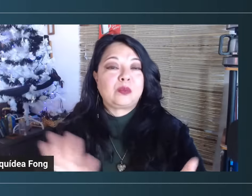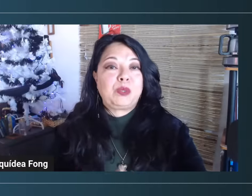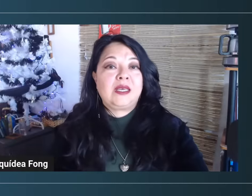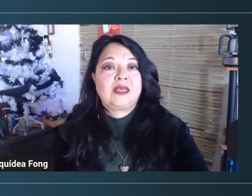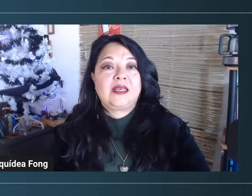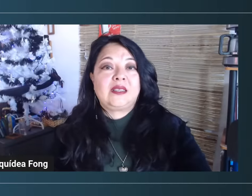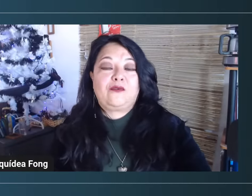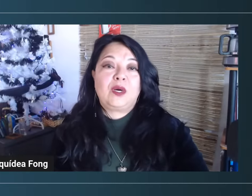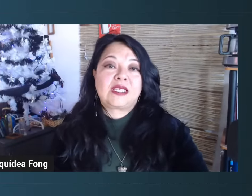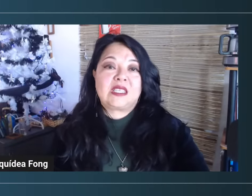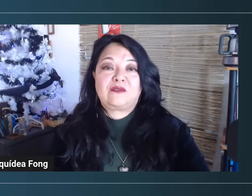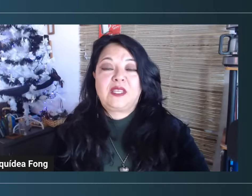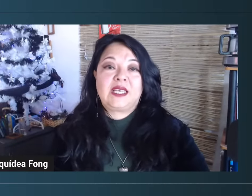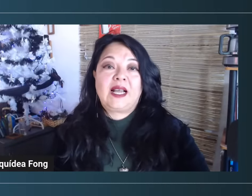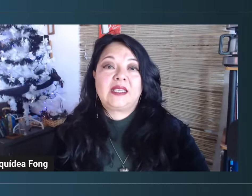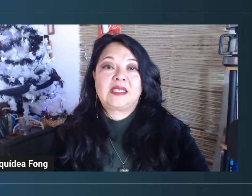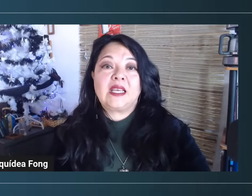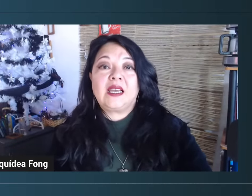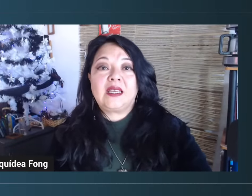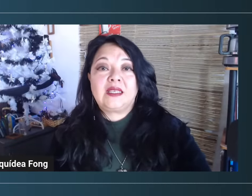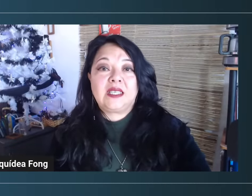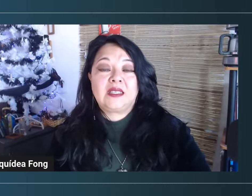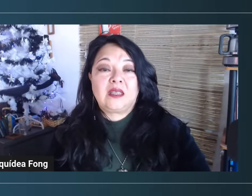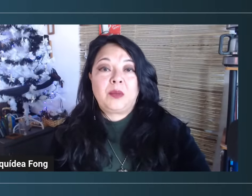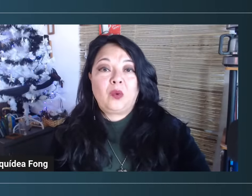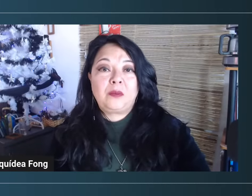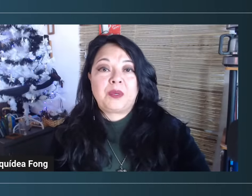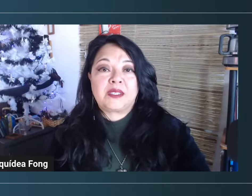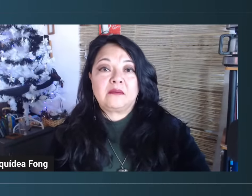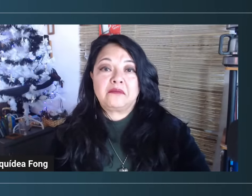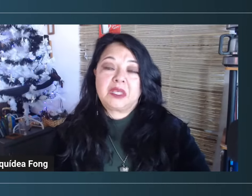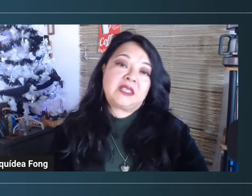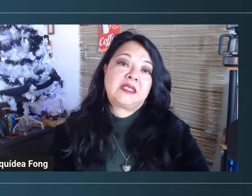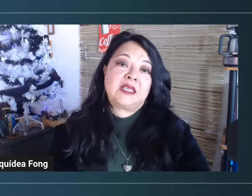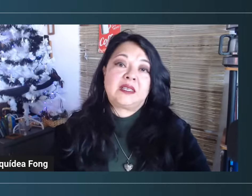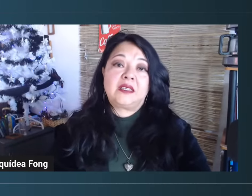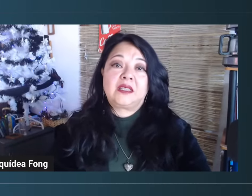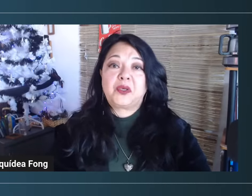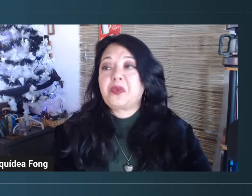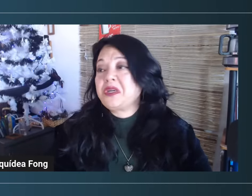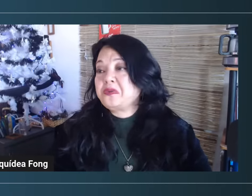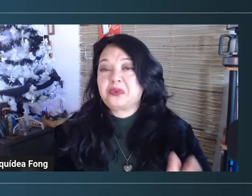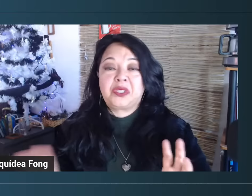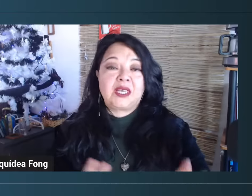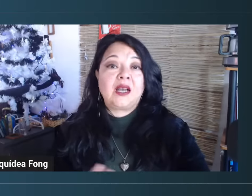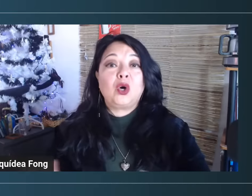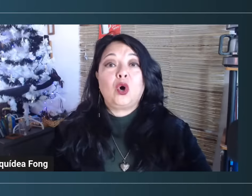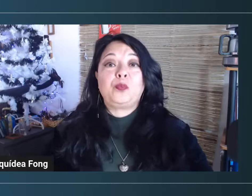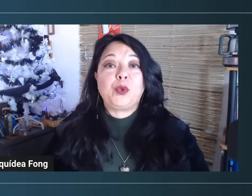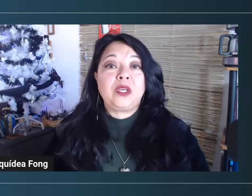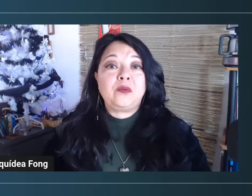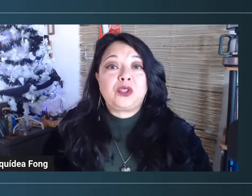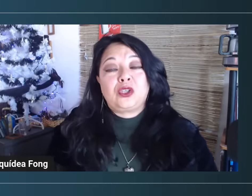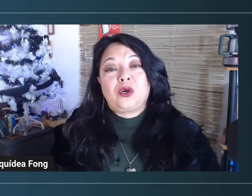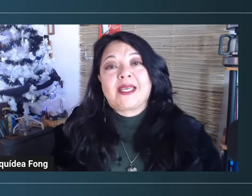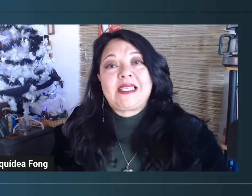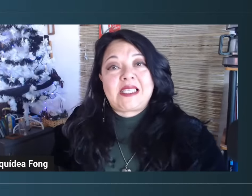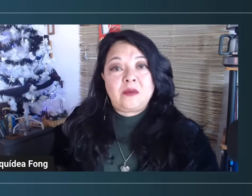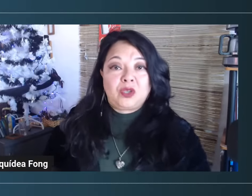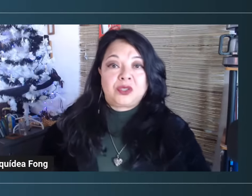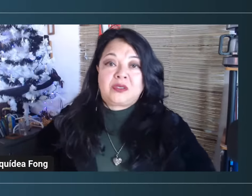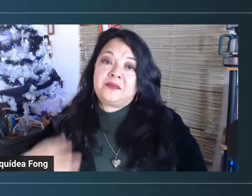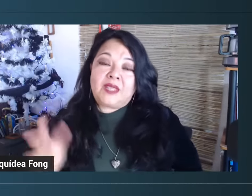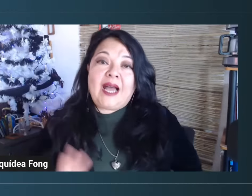despliegue de fuerzas federales allá en Tamaulipas quiere decir que dijeron Bueno pues ya obtuvimos lo que